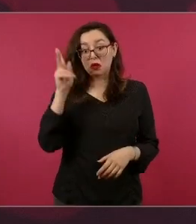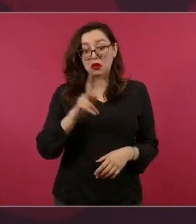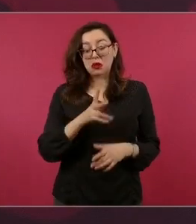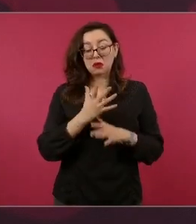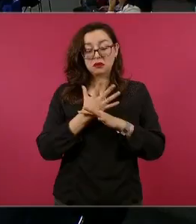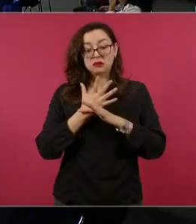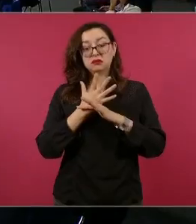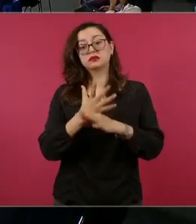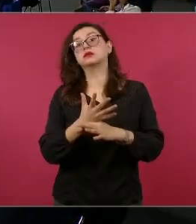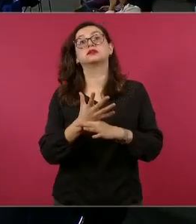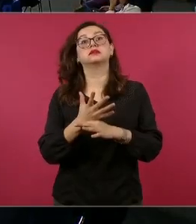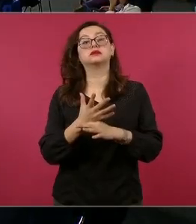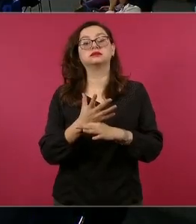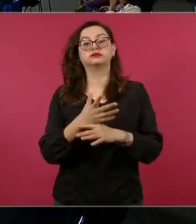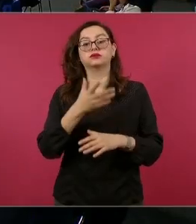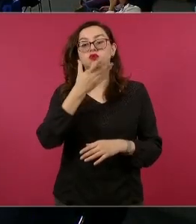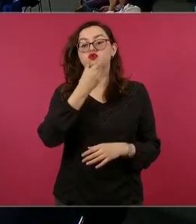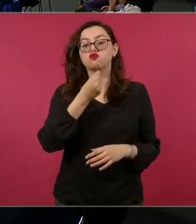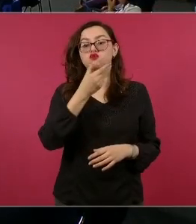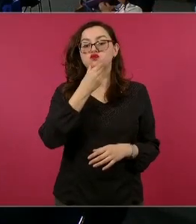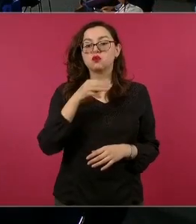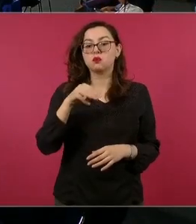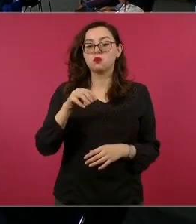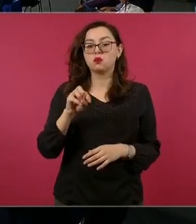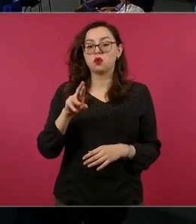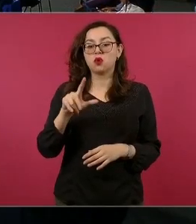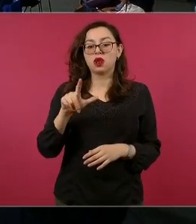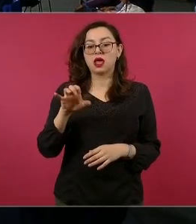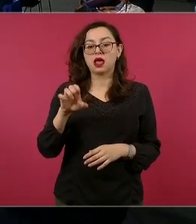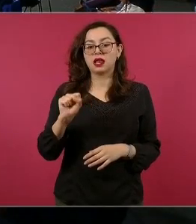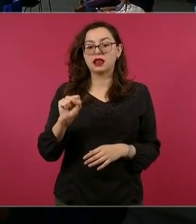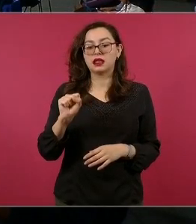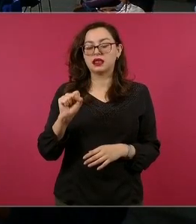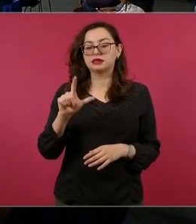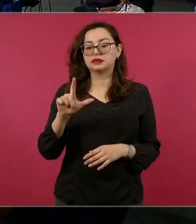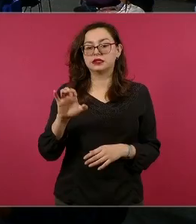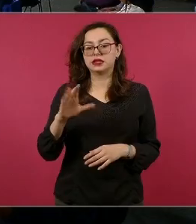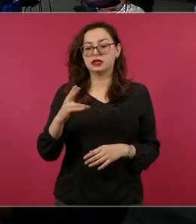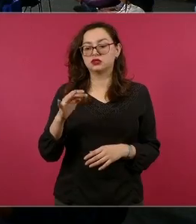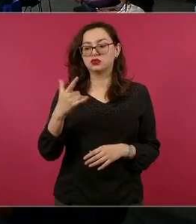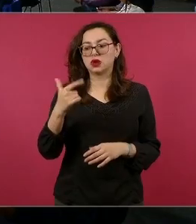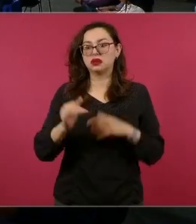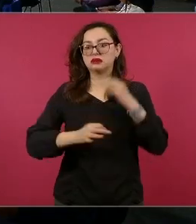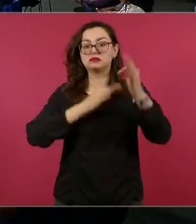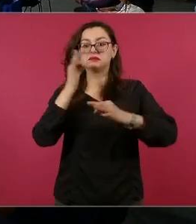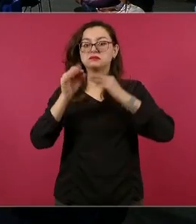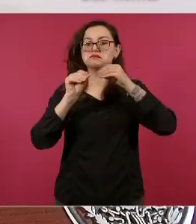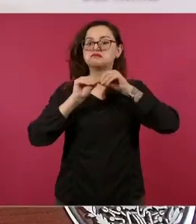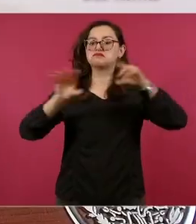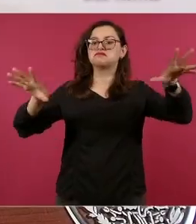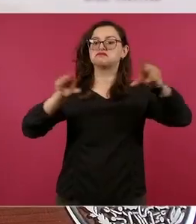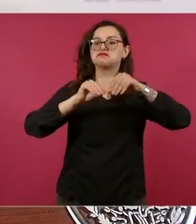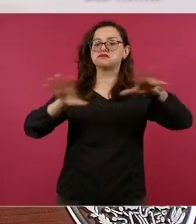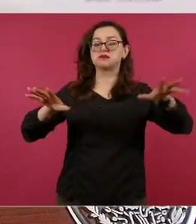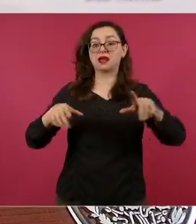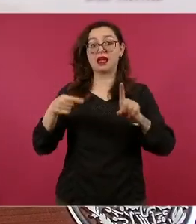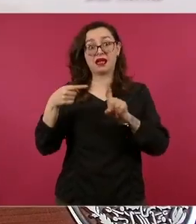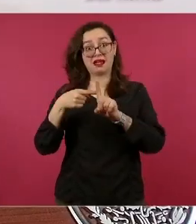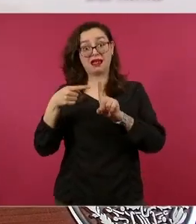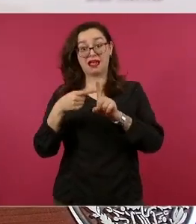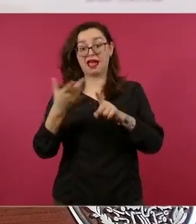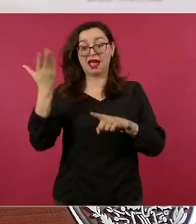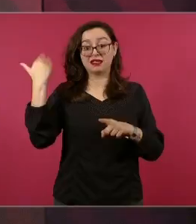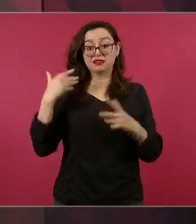¿Cómo se llama? Morales Lechuga, ¿sí? Ignacio Morales Lechuga, que hablaba de que de lo